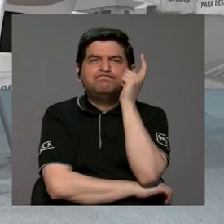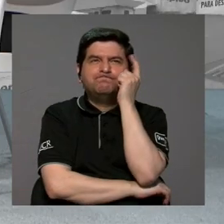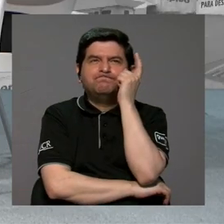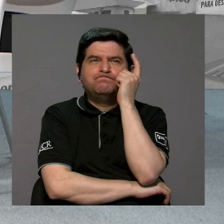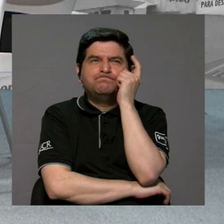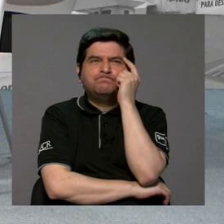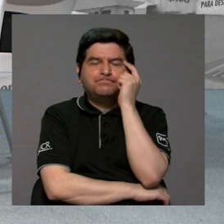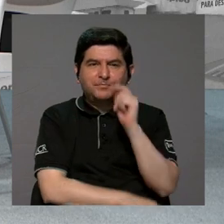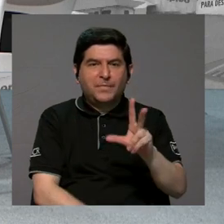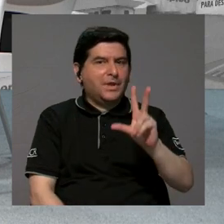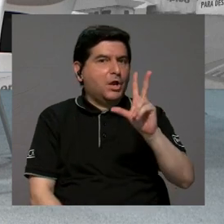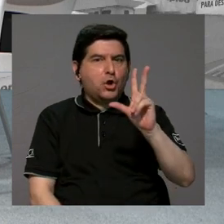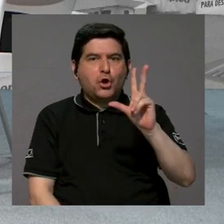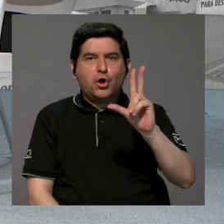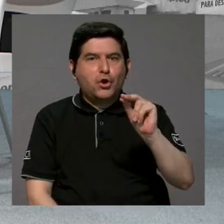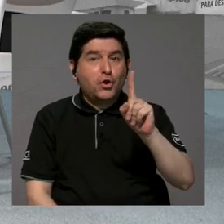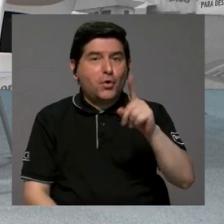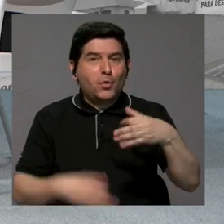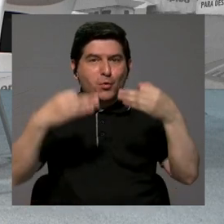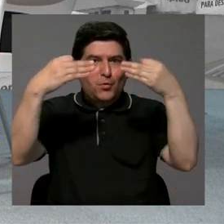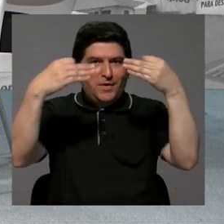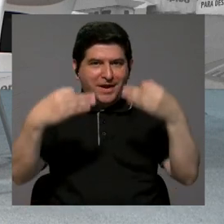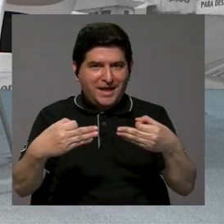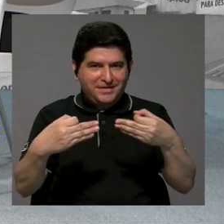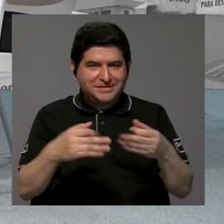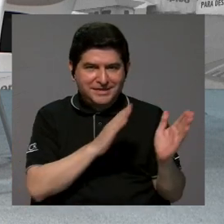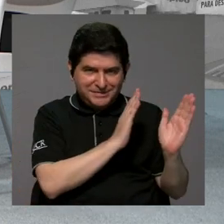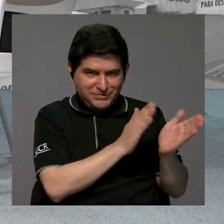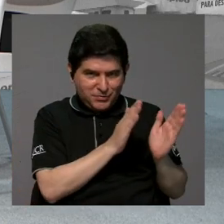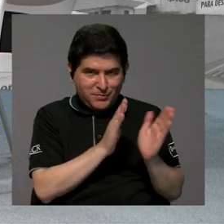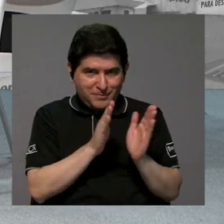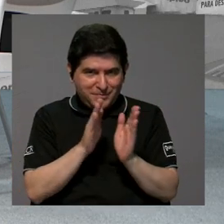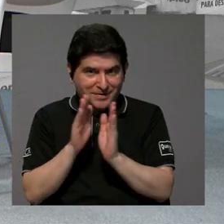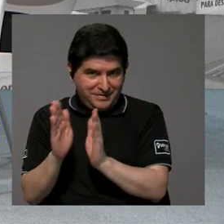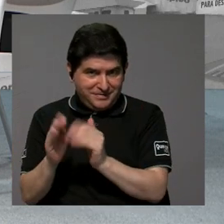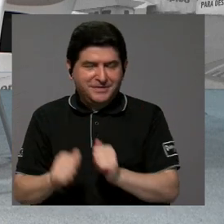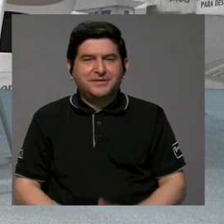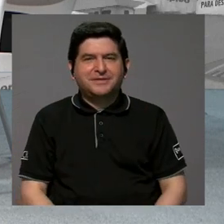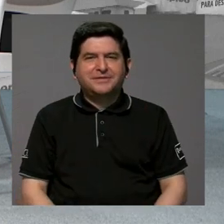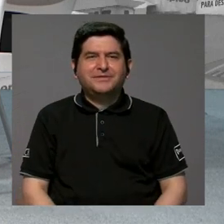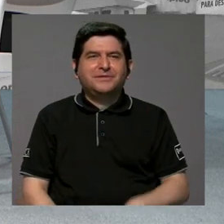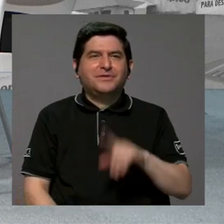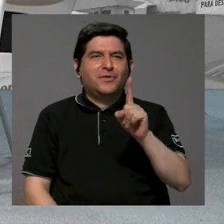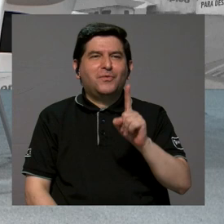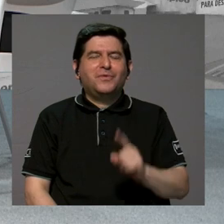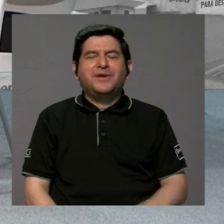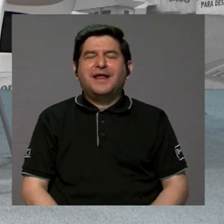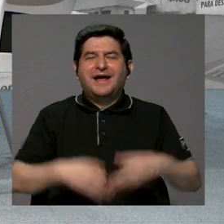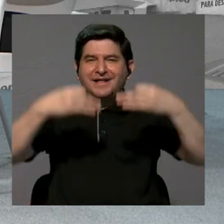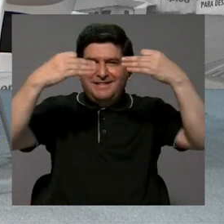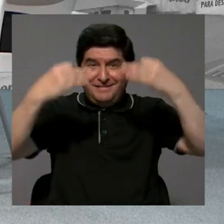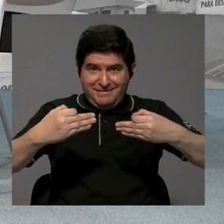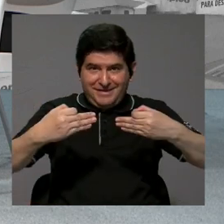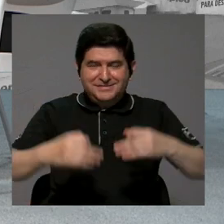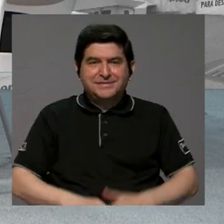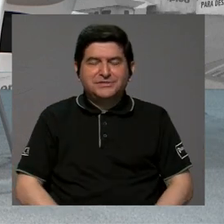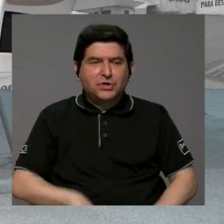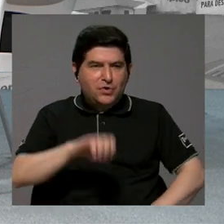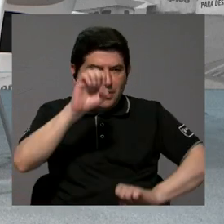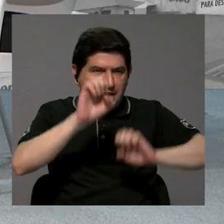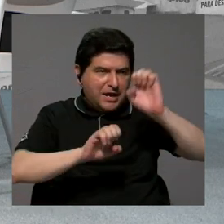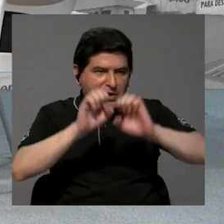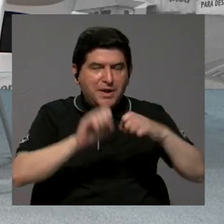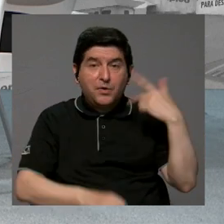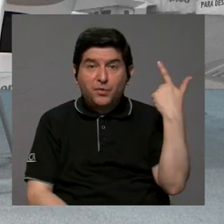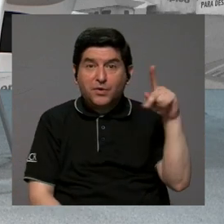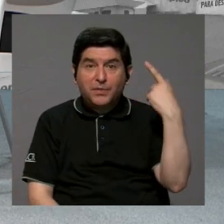que no fue una medida planificada, una medida que incluso valoró el